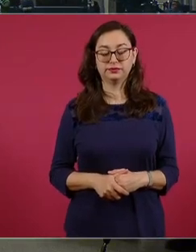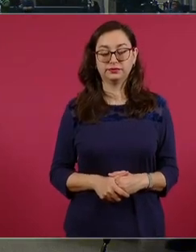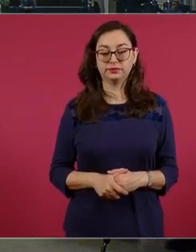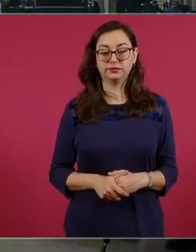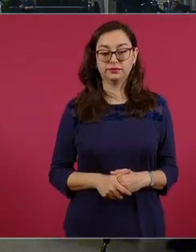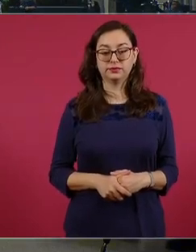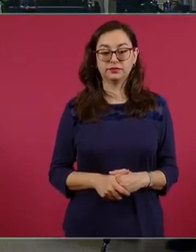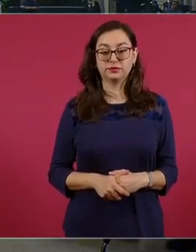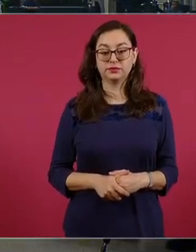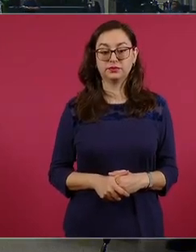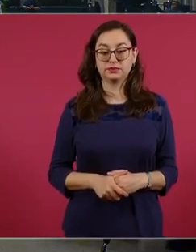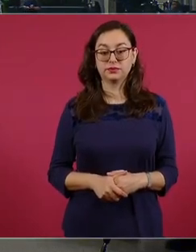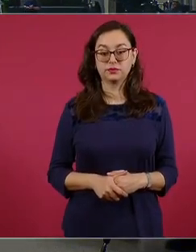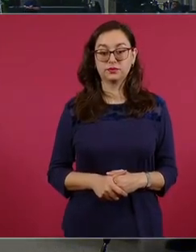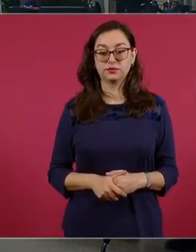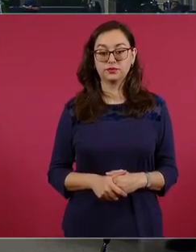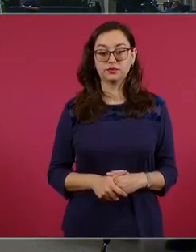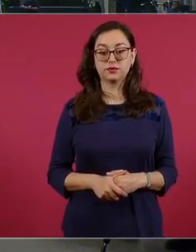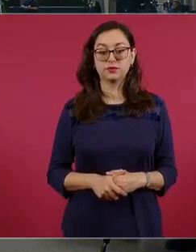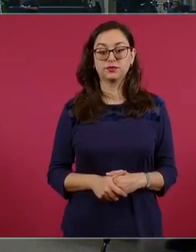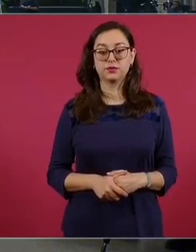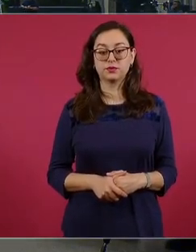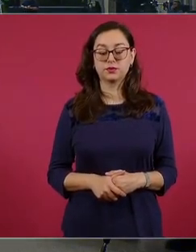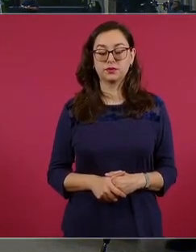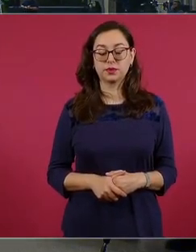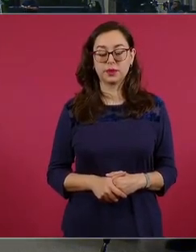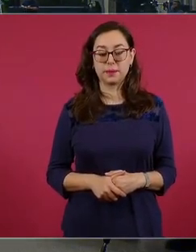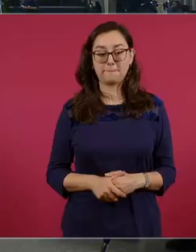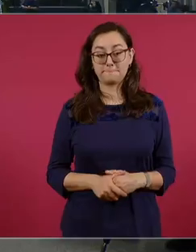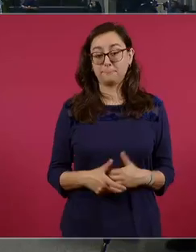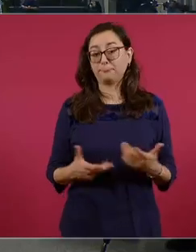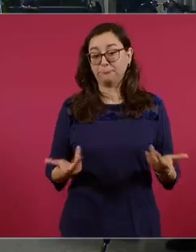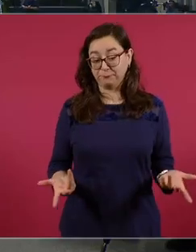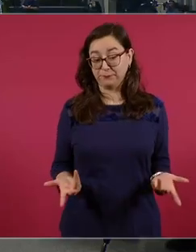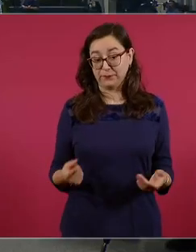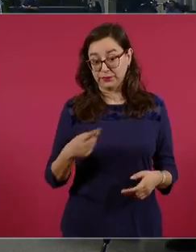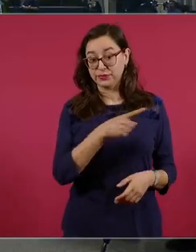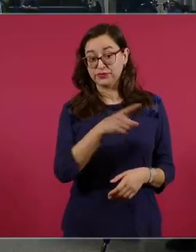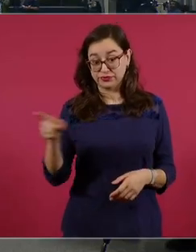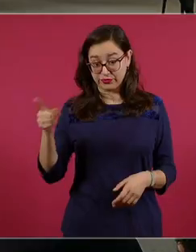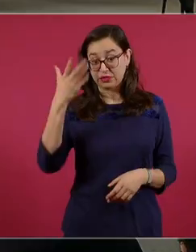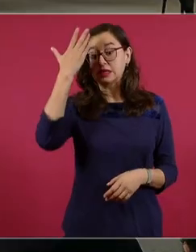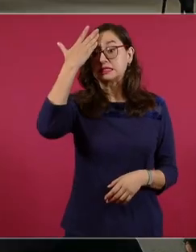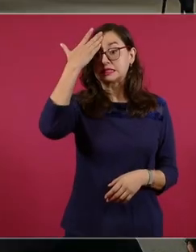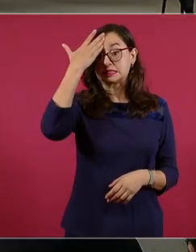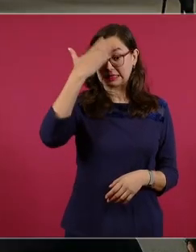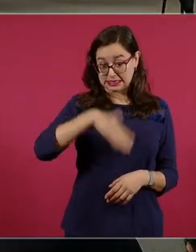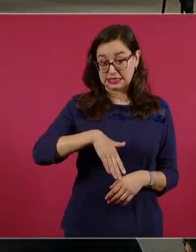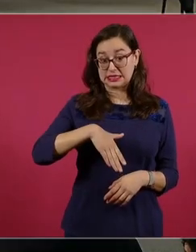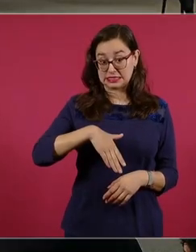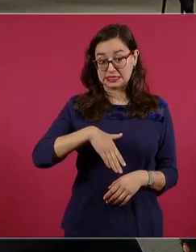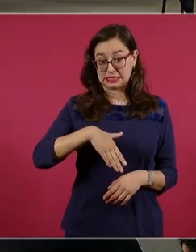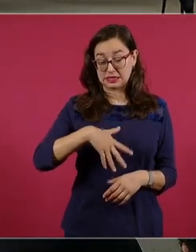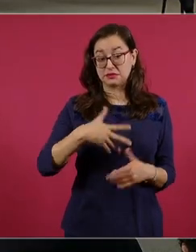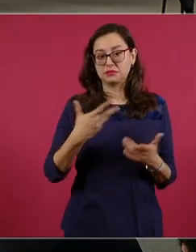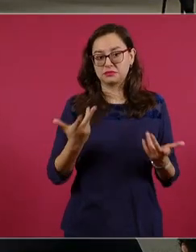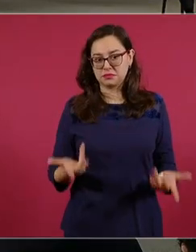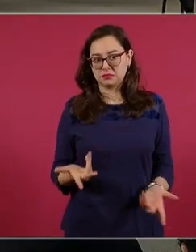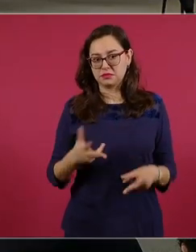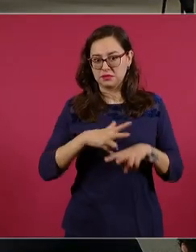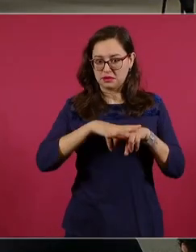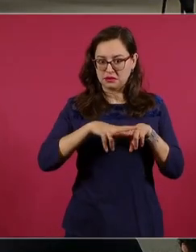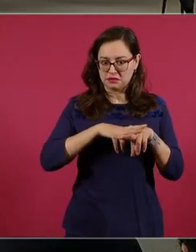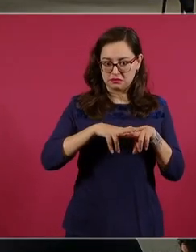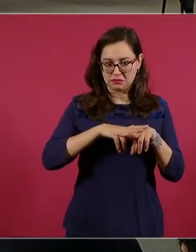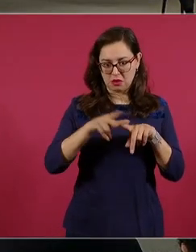Bien, como ya es del dominio público, El objetivo del corredor